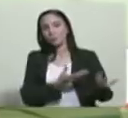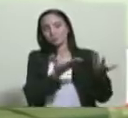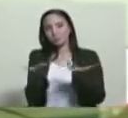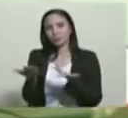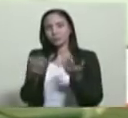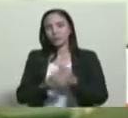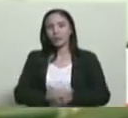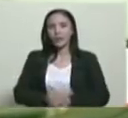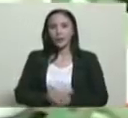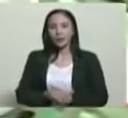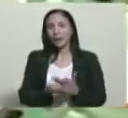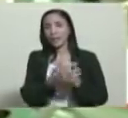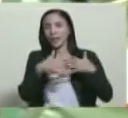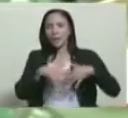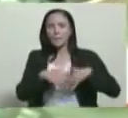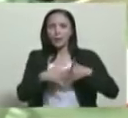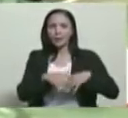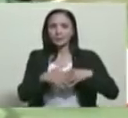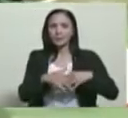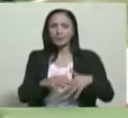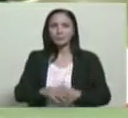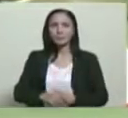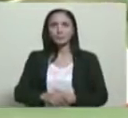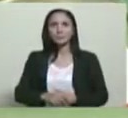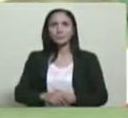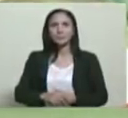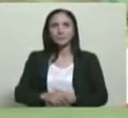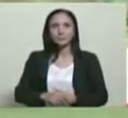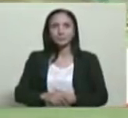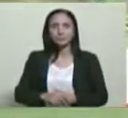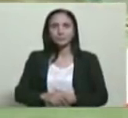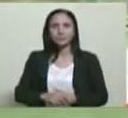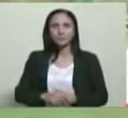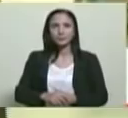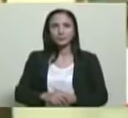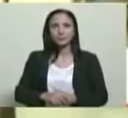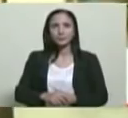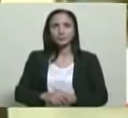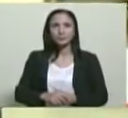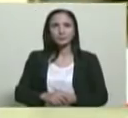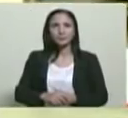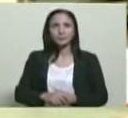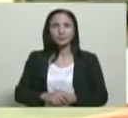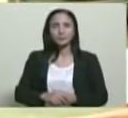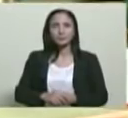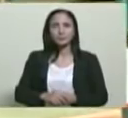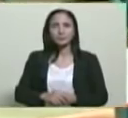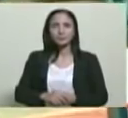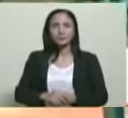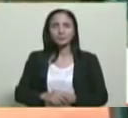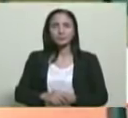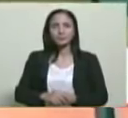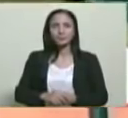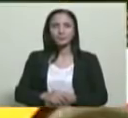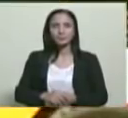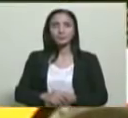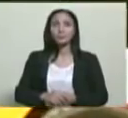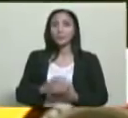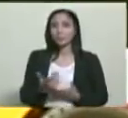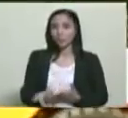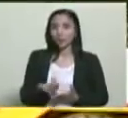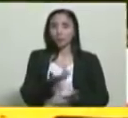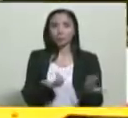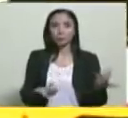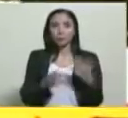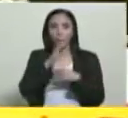a través de la articulación de la gran misión Chamba Juvenil, del ministro Pedro Infante, que hemos logrado la configuración del